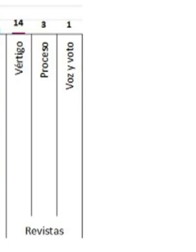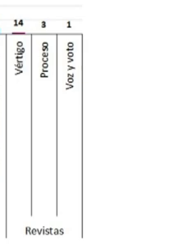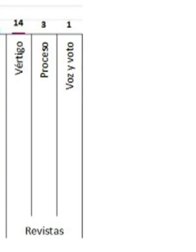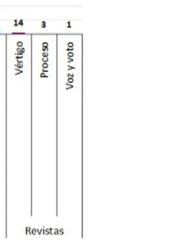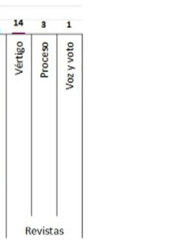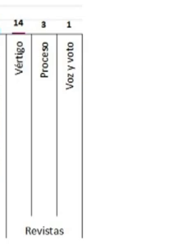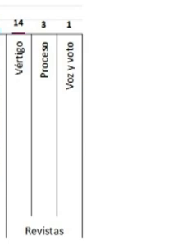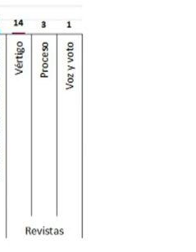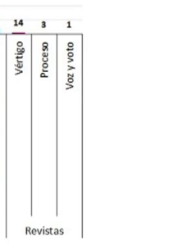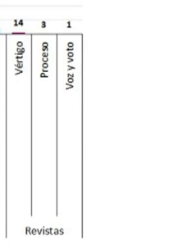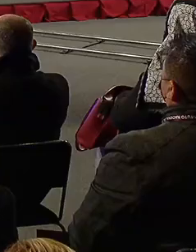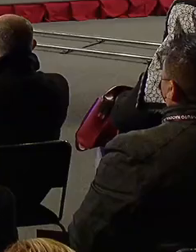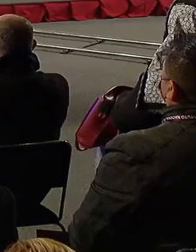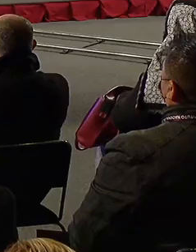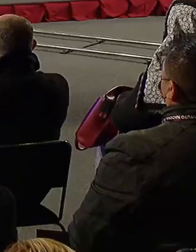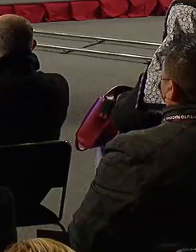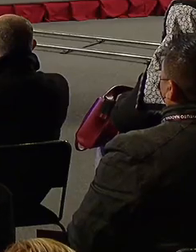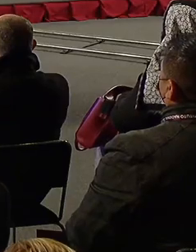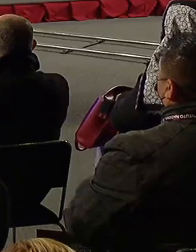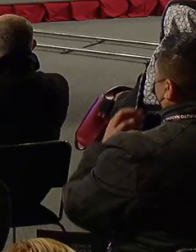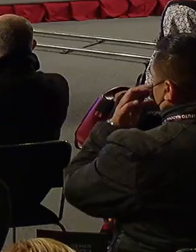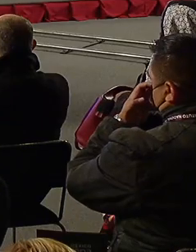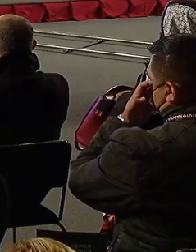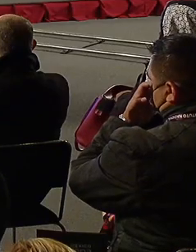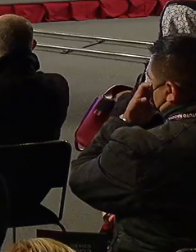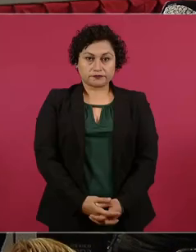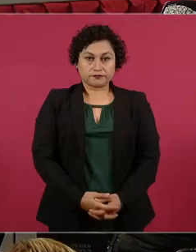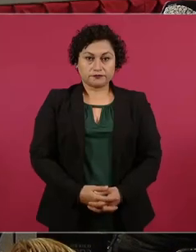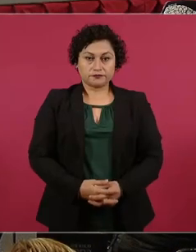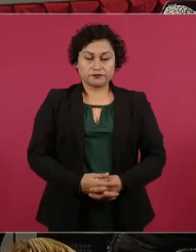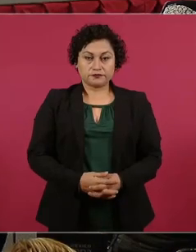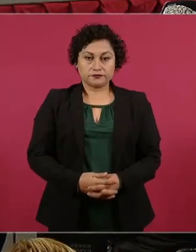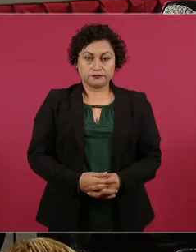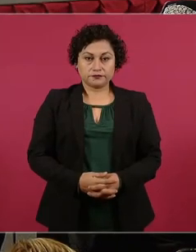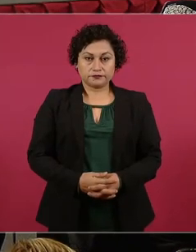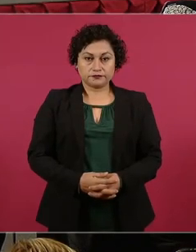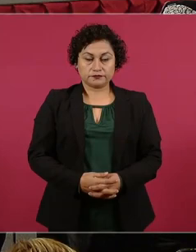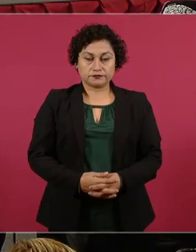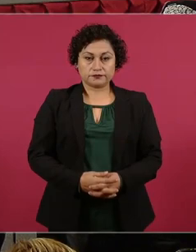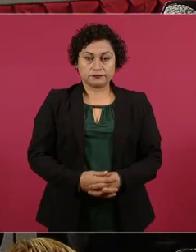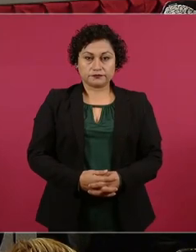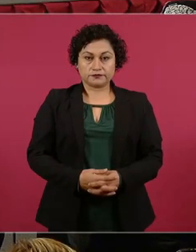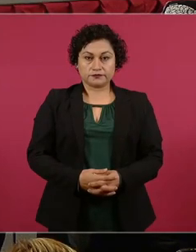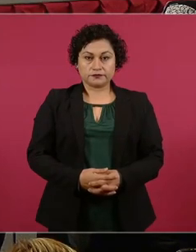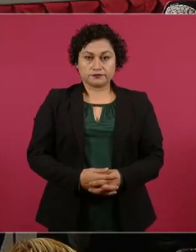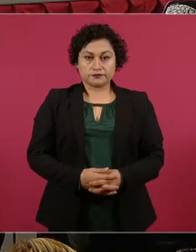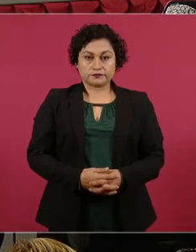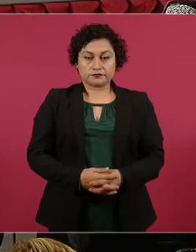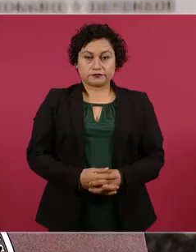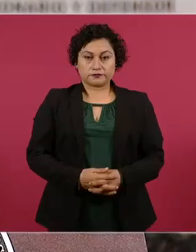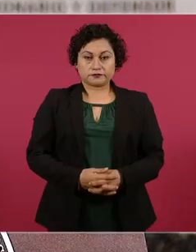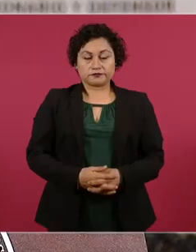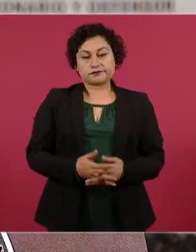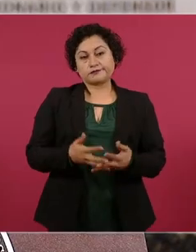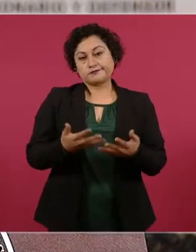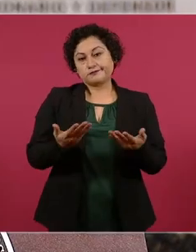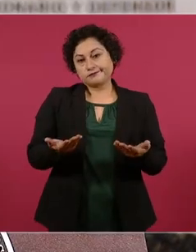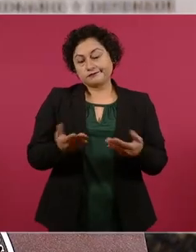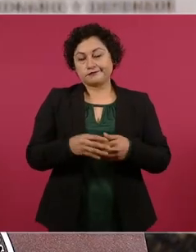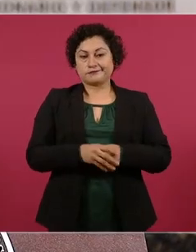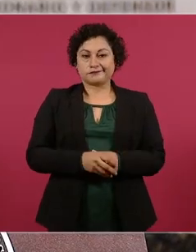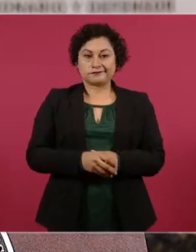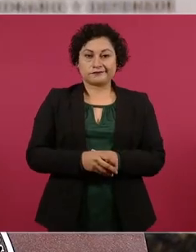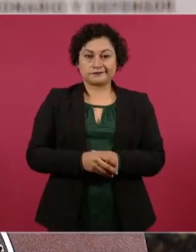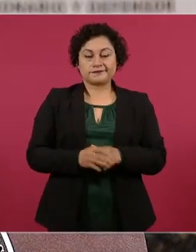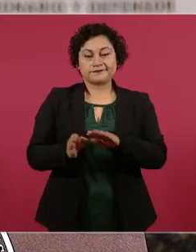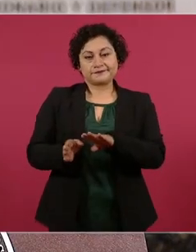continúe recibiendo agua potable para consumo humano. Pero ahora sí, vamos con